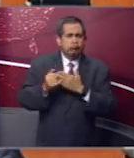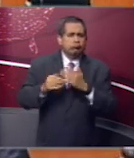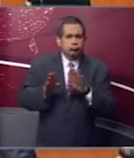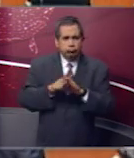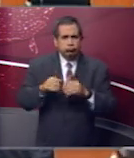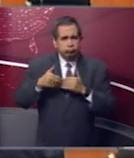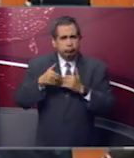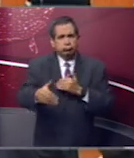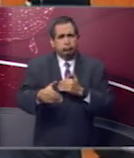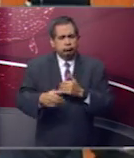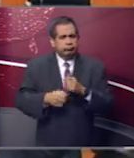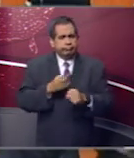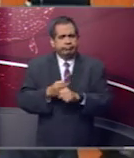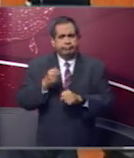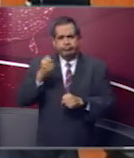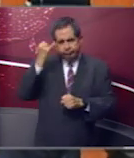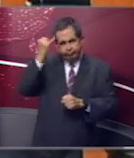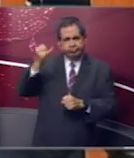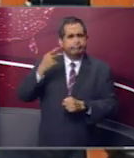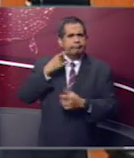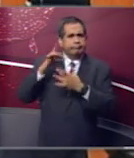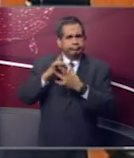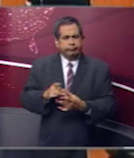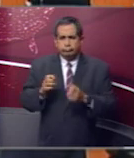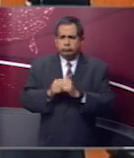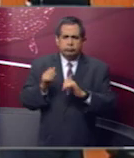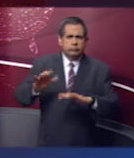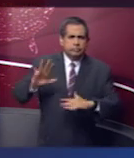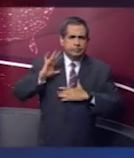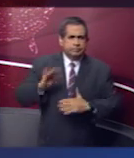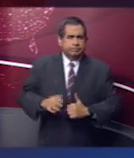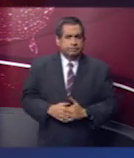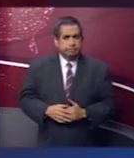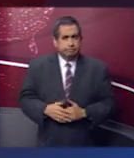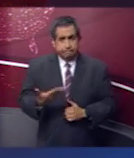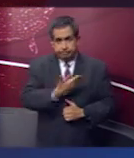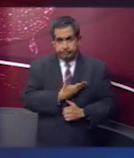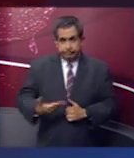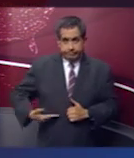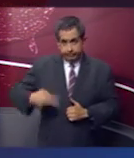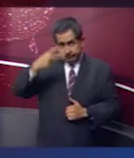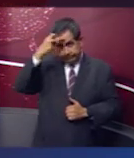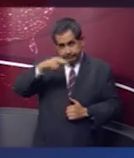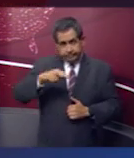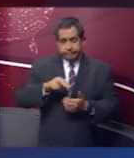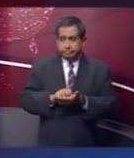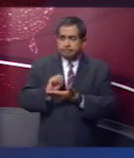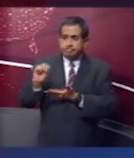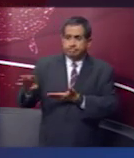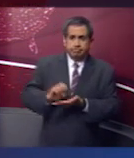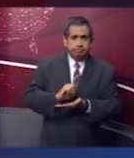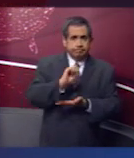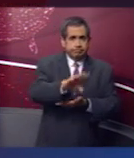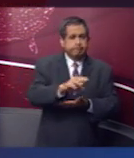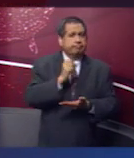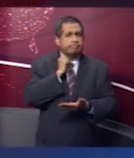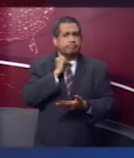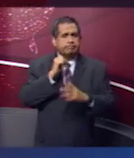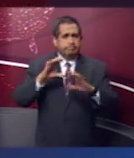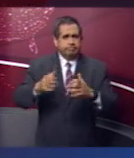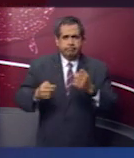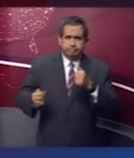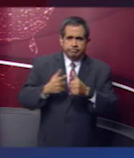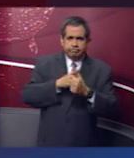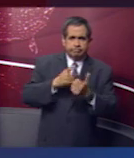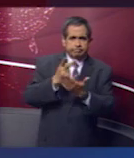agenda legislativa, sus políticas públicas y los compromisos de gobierno. El presidente de la República enviará a la Cámara de Senadores el proyecto del programa